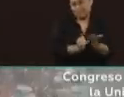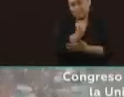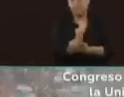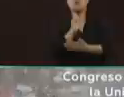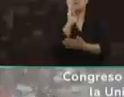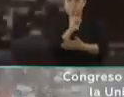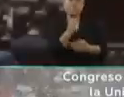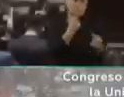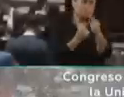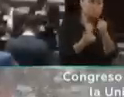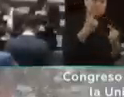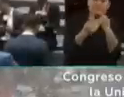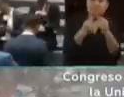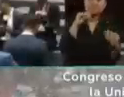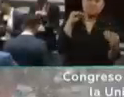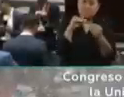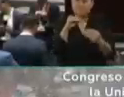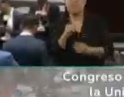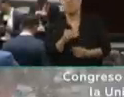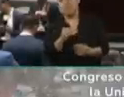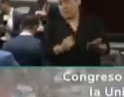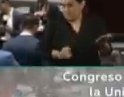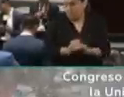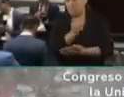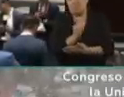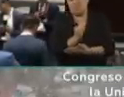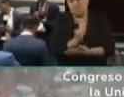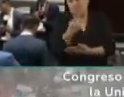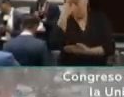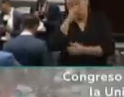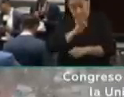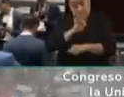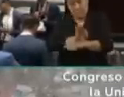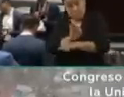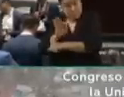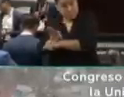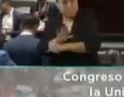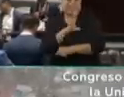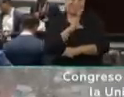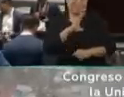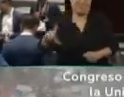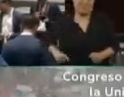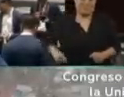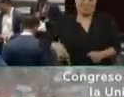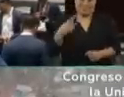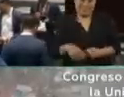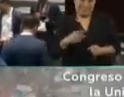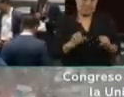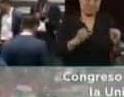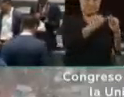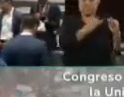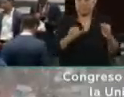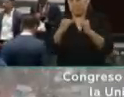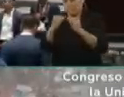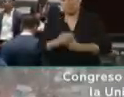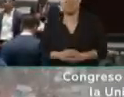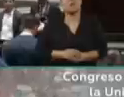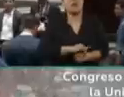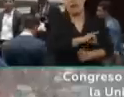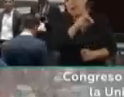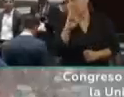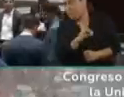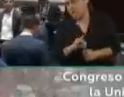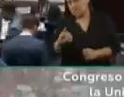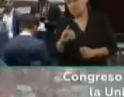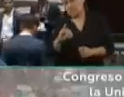sin vacilaciones, vamos a dar la pelea en la defensa de las instituciones del país. No vamos a claudicar nunca